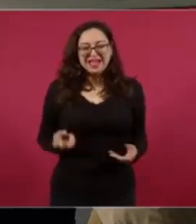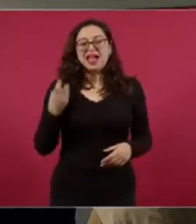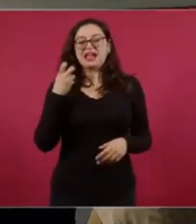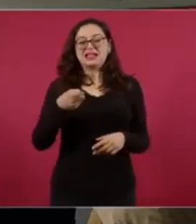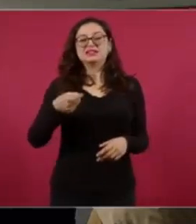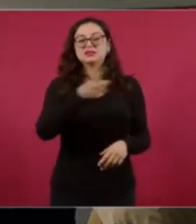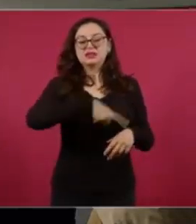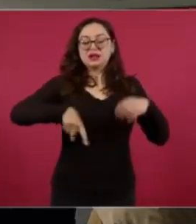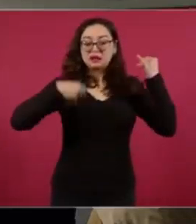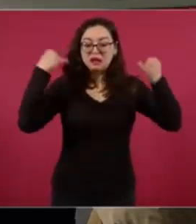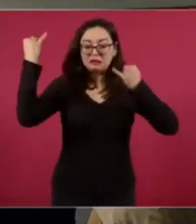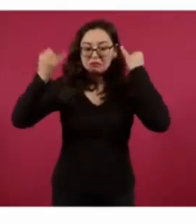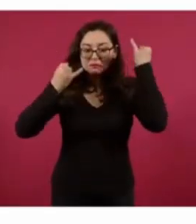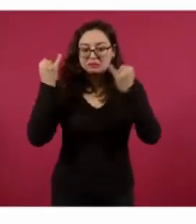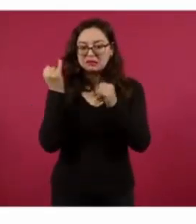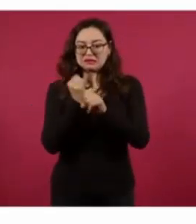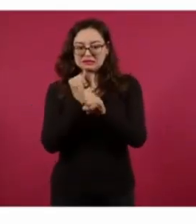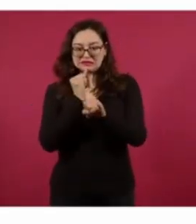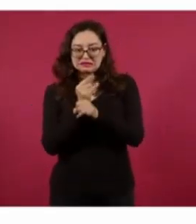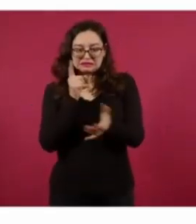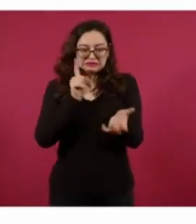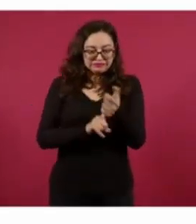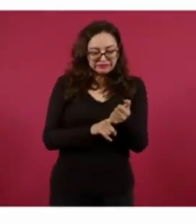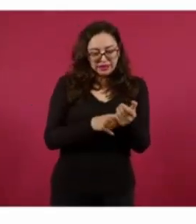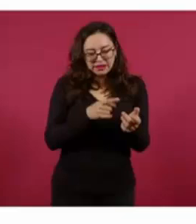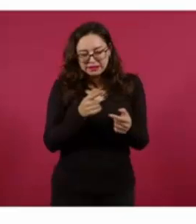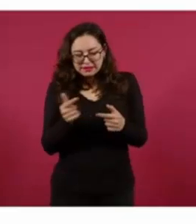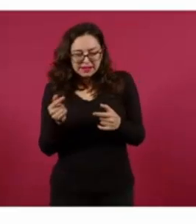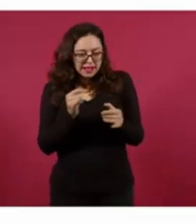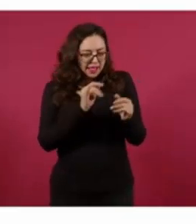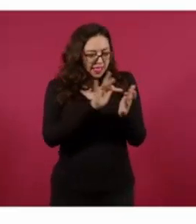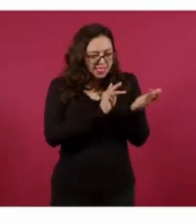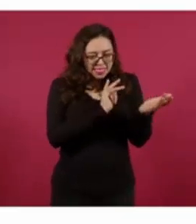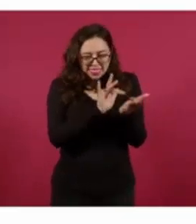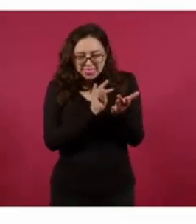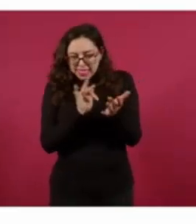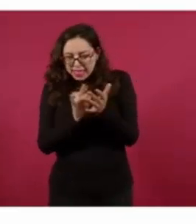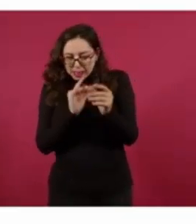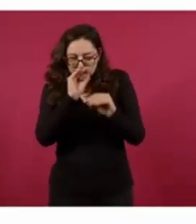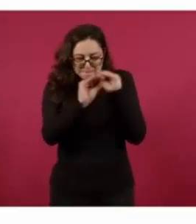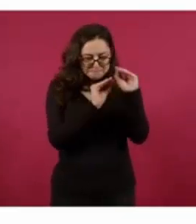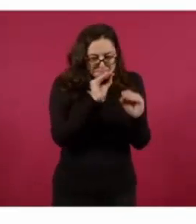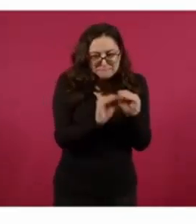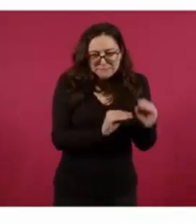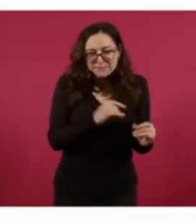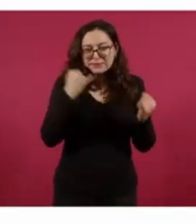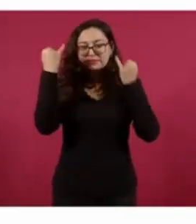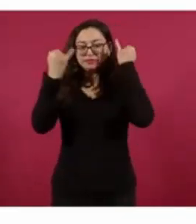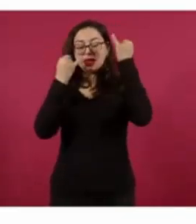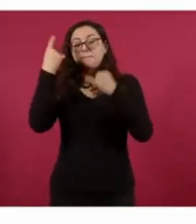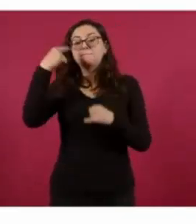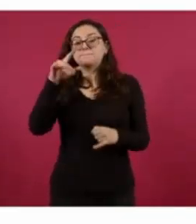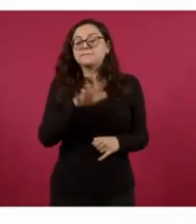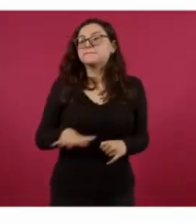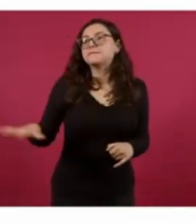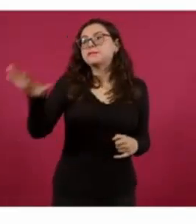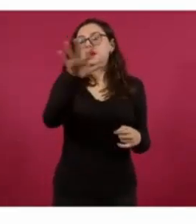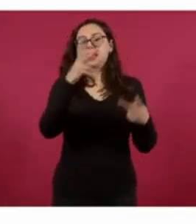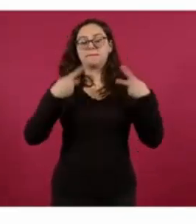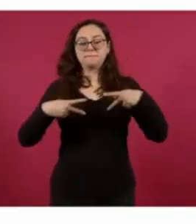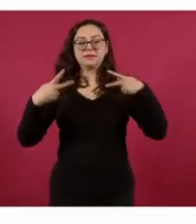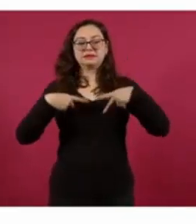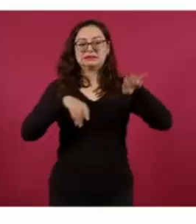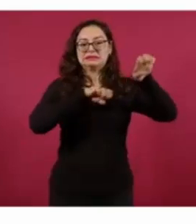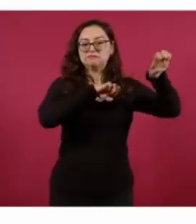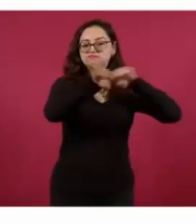sociales no para. Toman cualquier coyuntura para inventar noticias en un intento de engañar al pueblo, pero